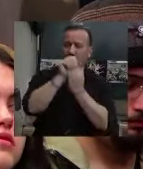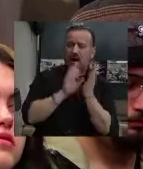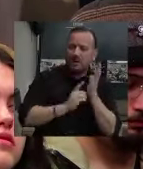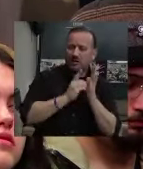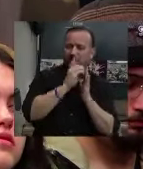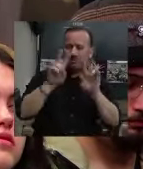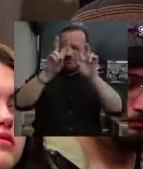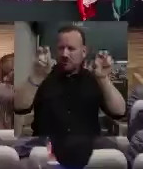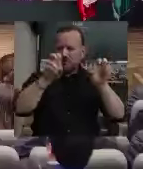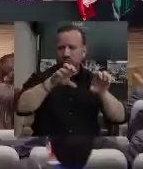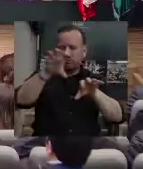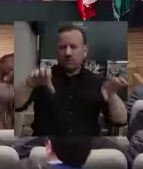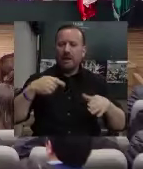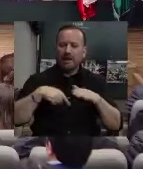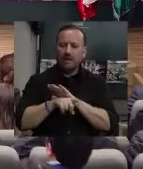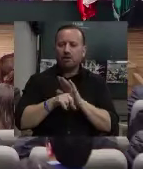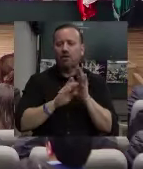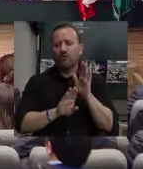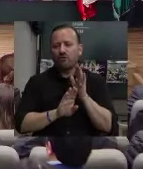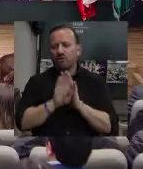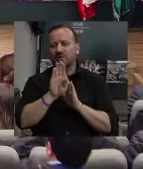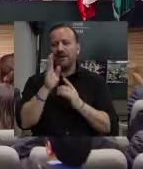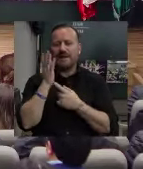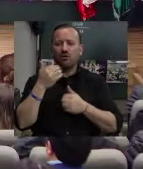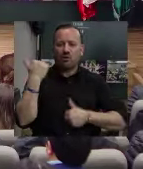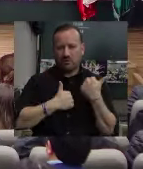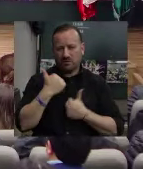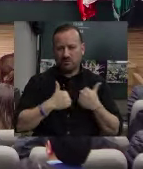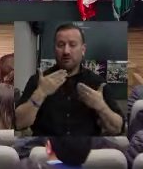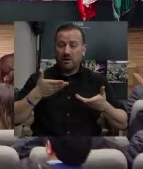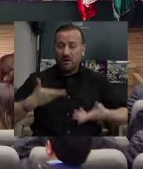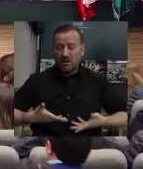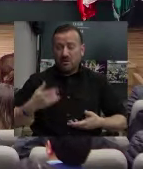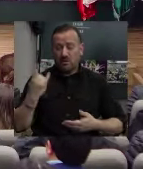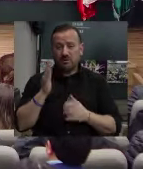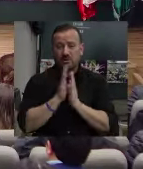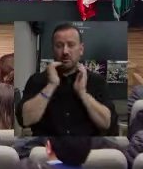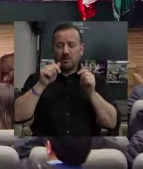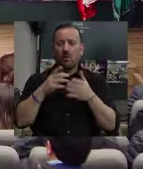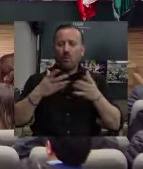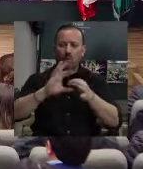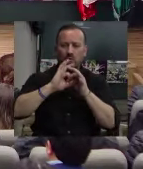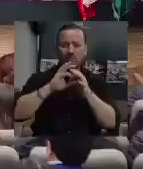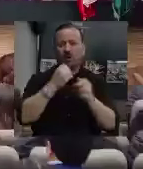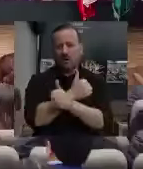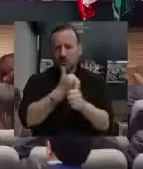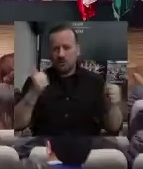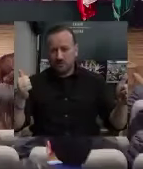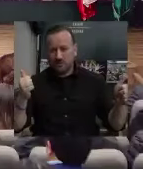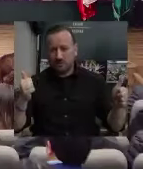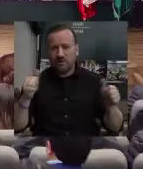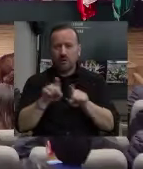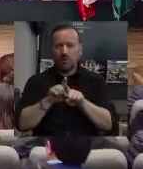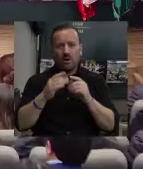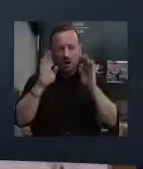estos ámbitos dentro de lo que es la formación técnico profesional Así que desde acá Muchas gracias a todos y a todas por por la